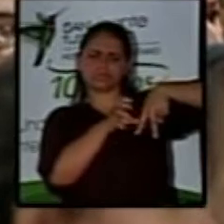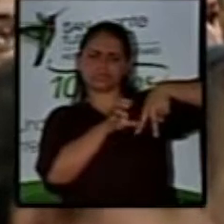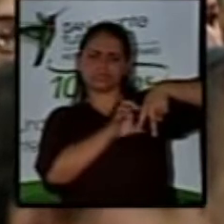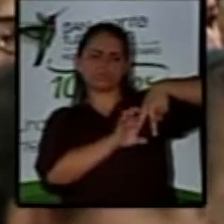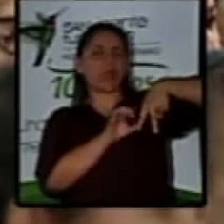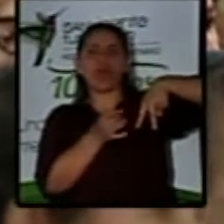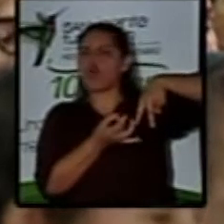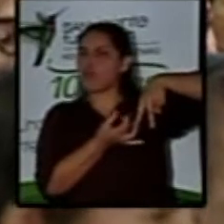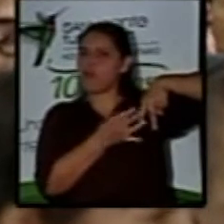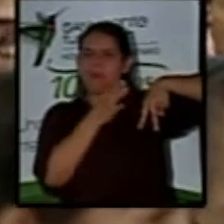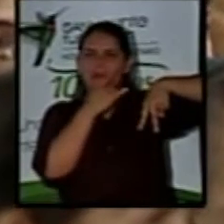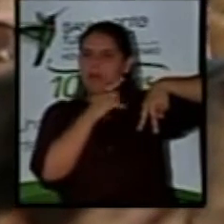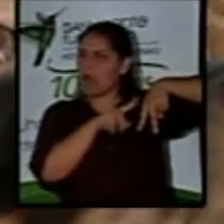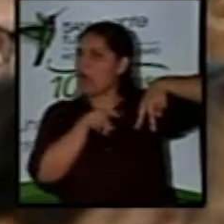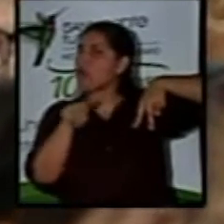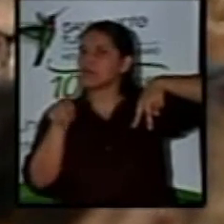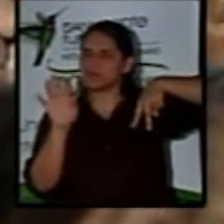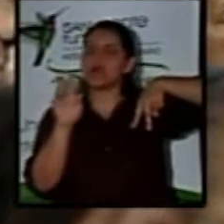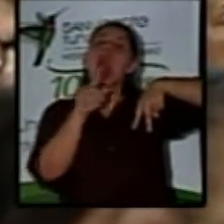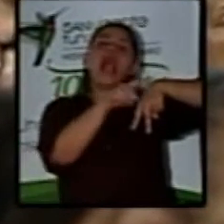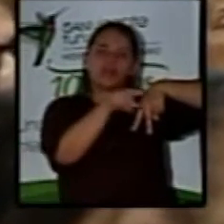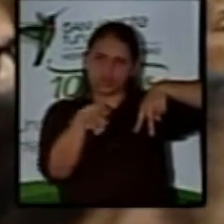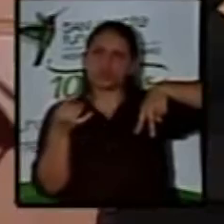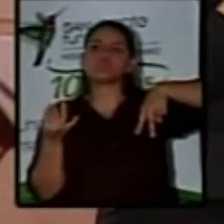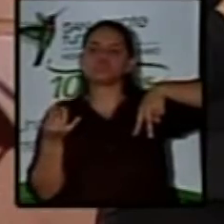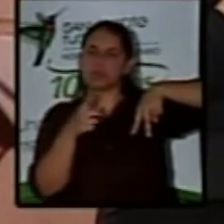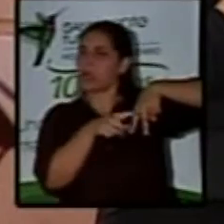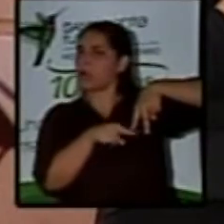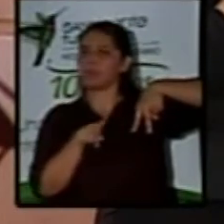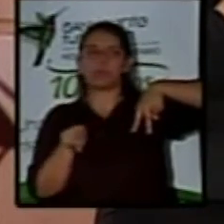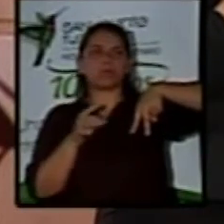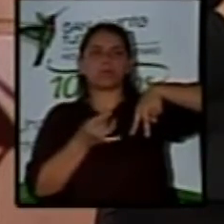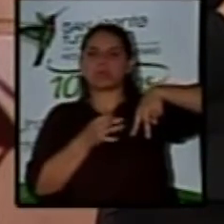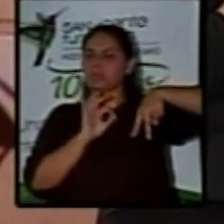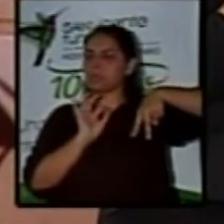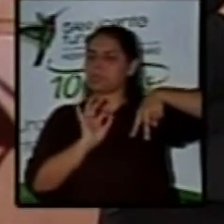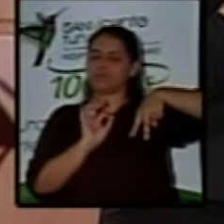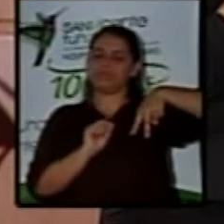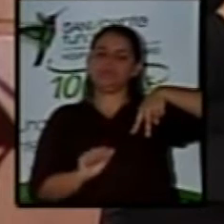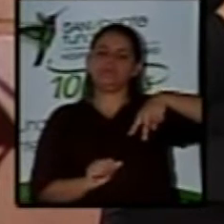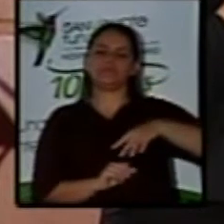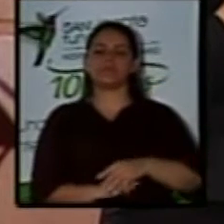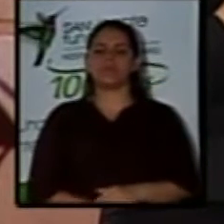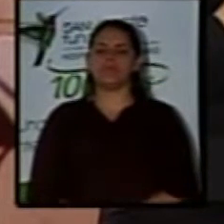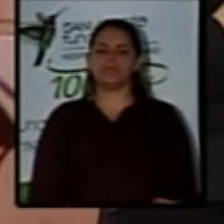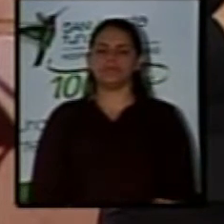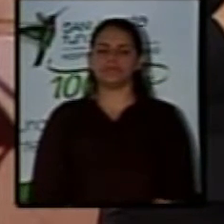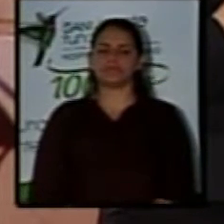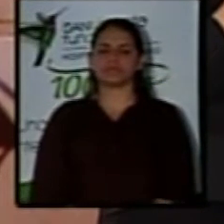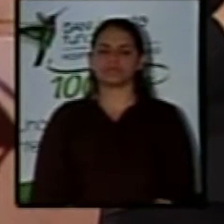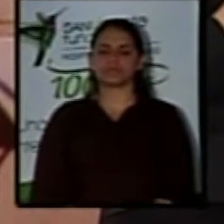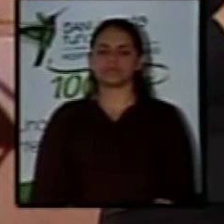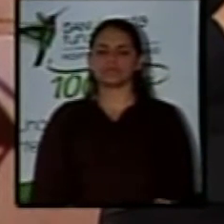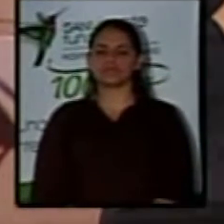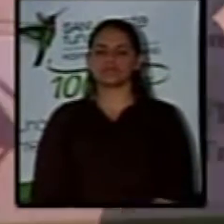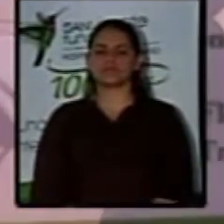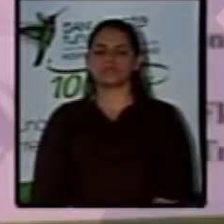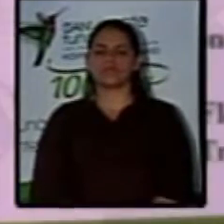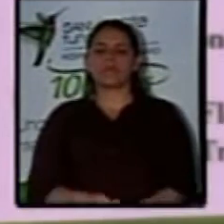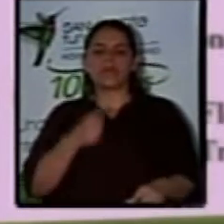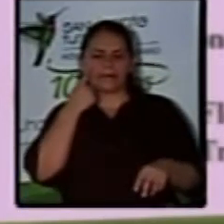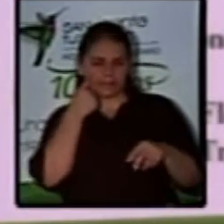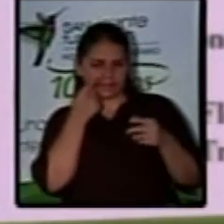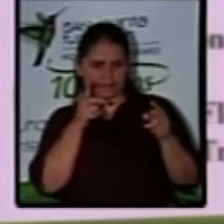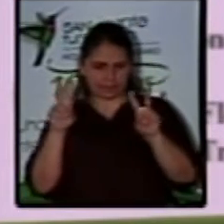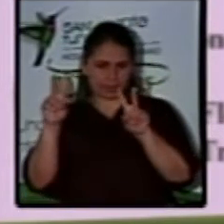tienen absolutamente ningún síntoma ni ninguna molestia? Entonces, la extensión de las varices, que